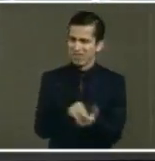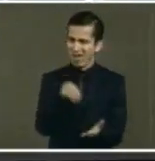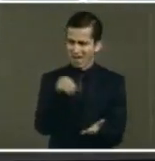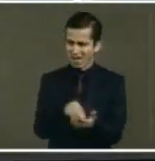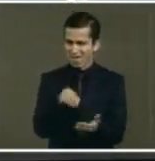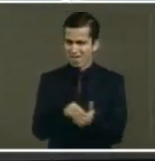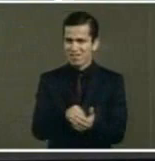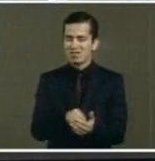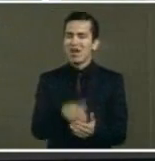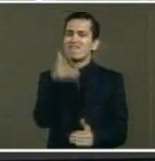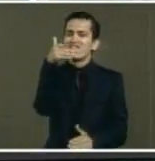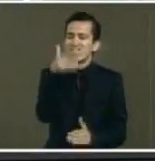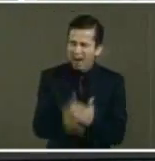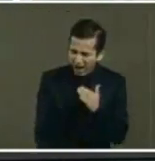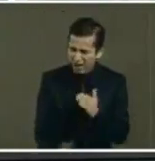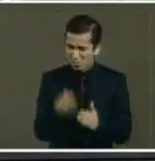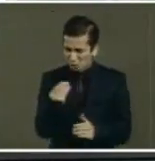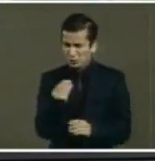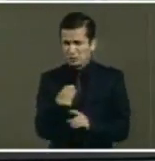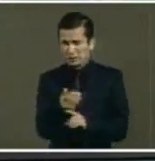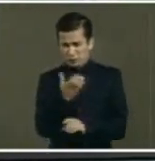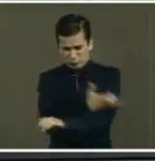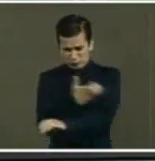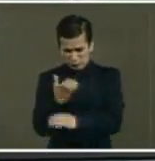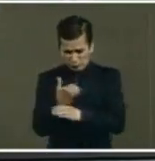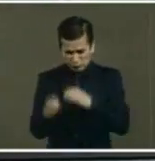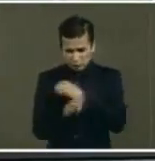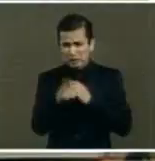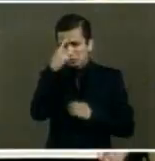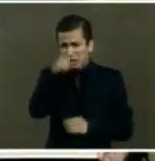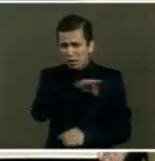problemas de pobreza y de desigualdad en México.